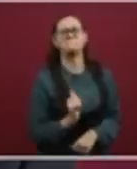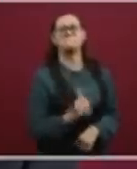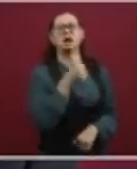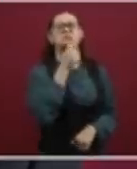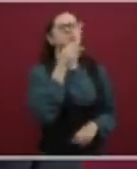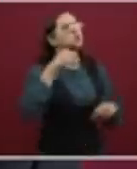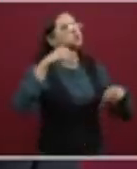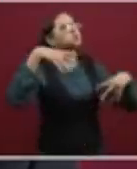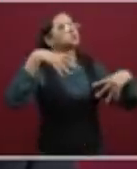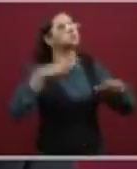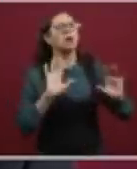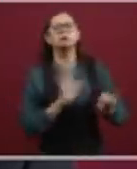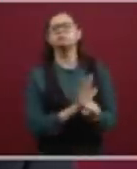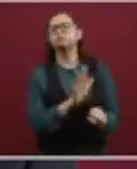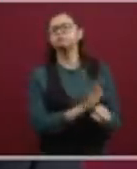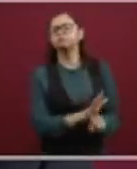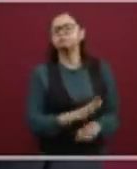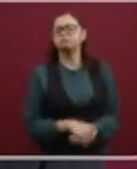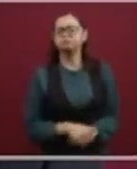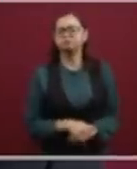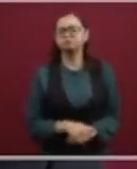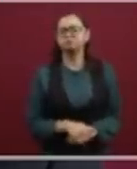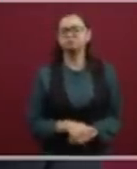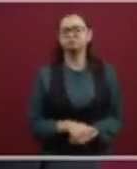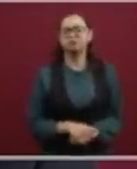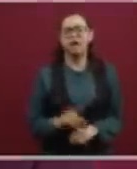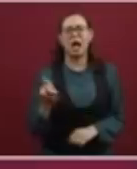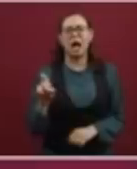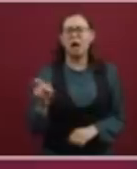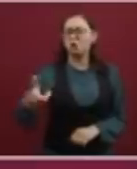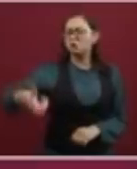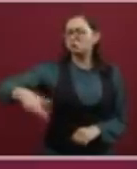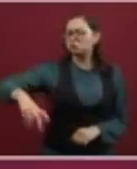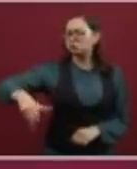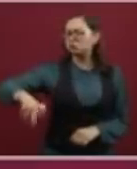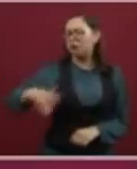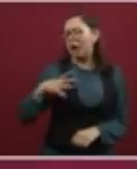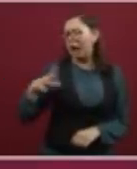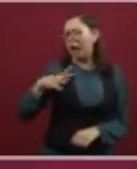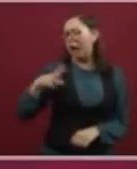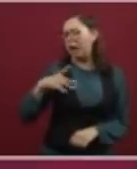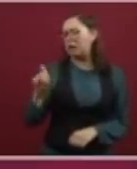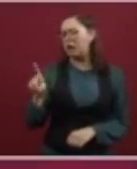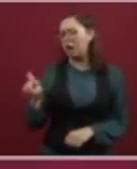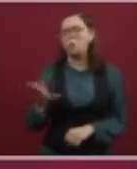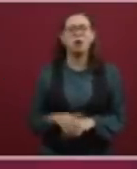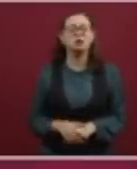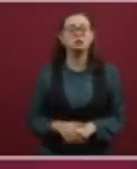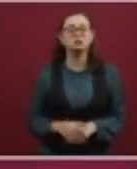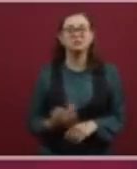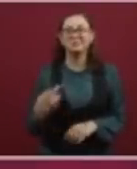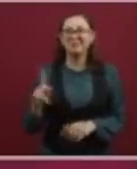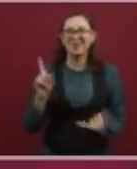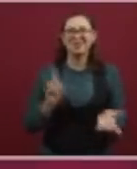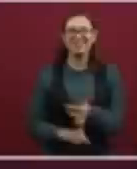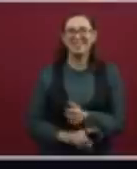prendemos la luz o abrimos la llave del agua. ¿Sí? ¿Y los trabajadores